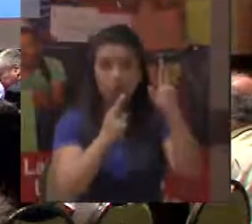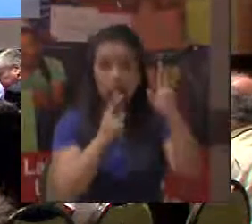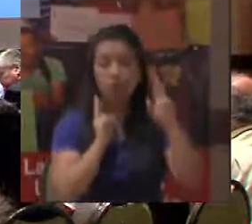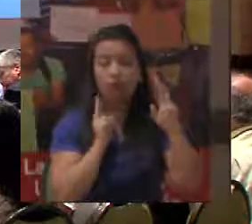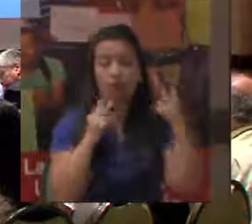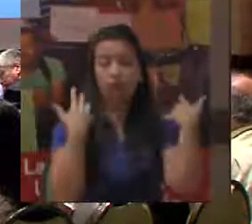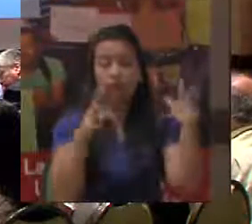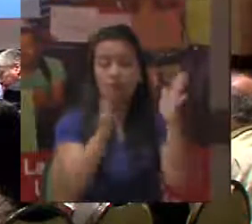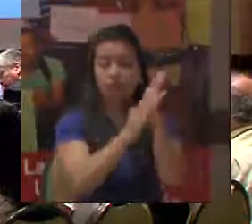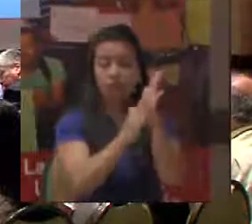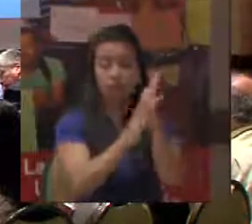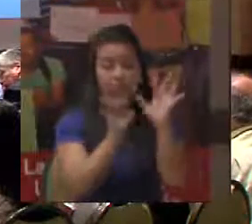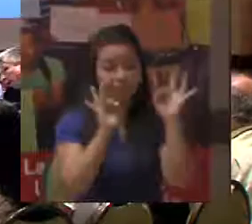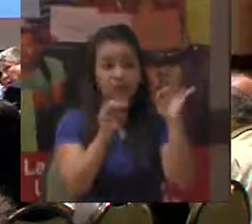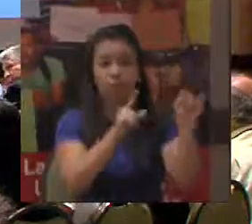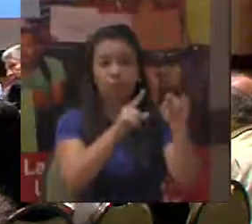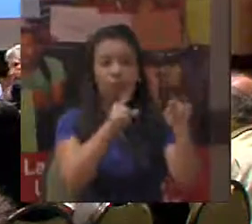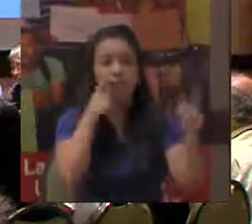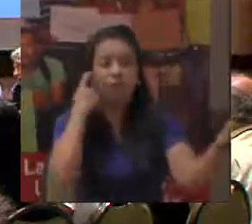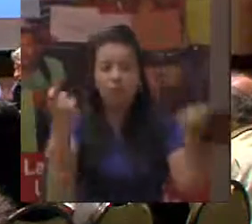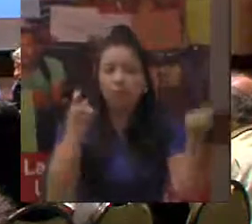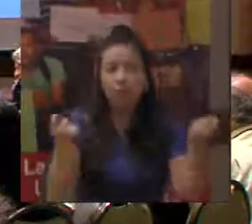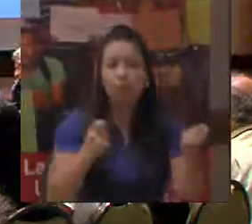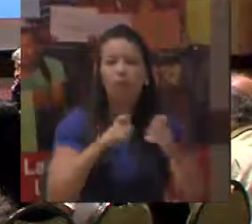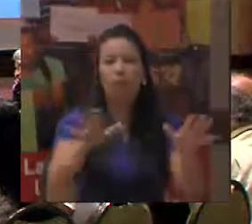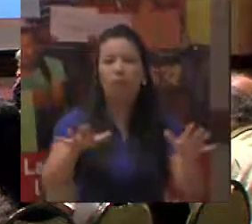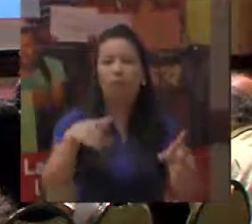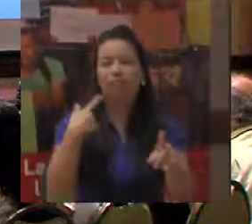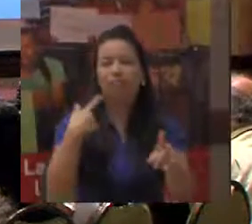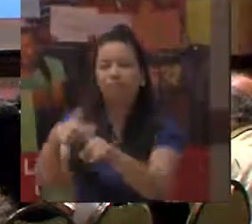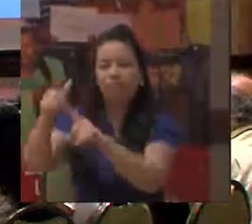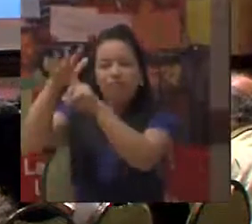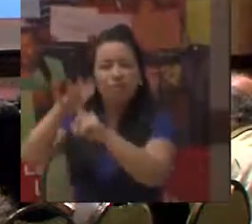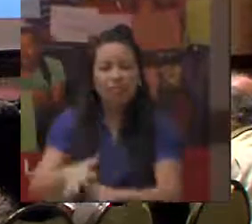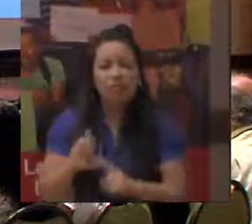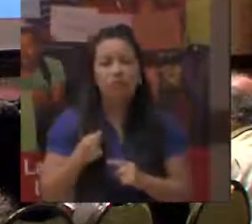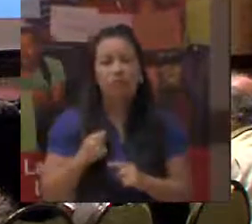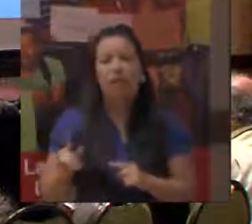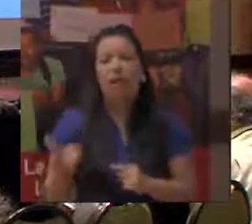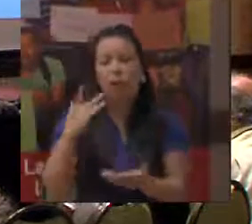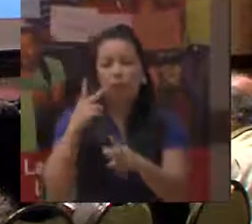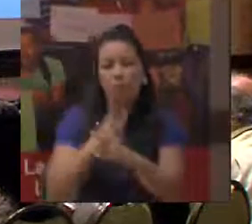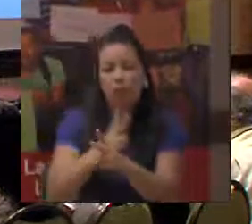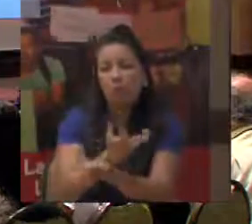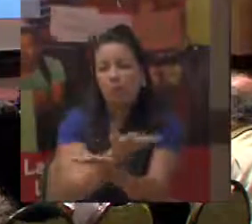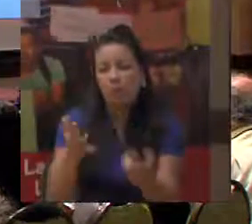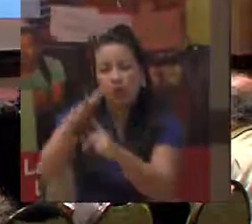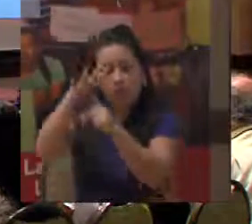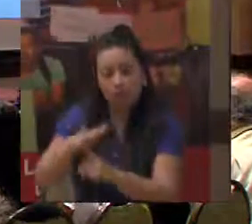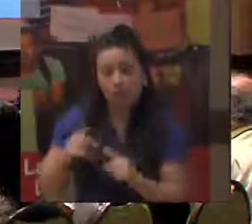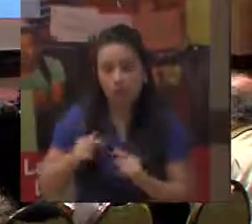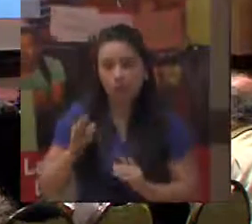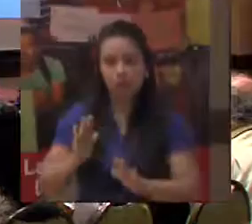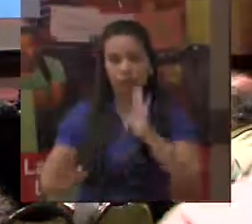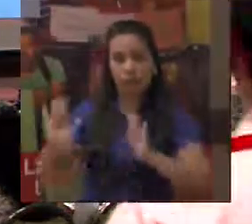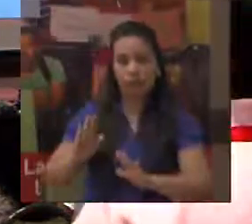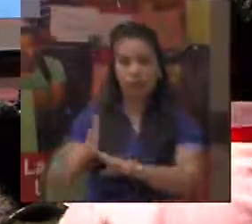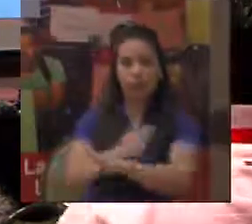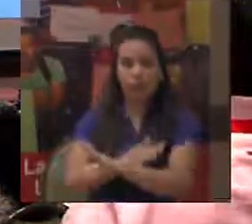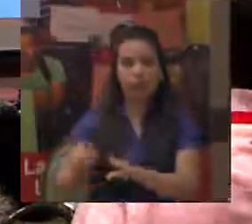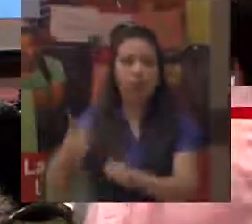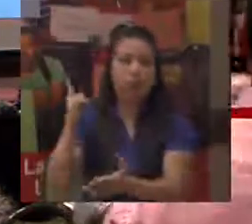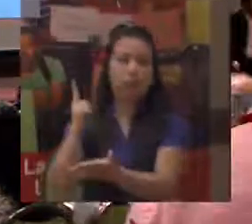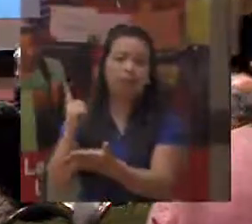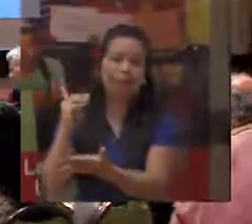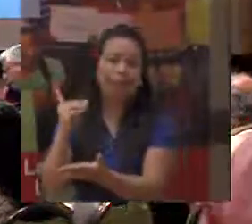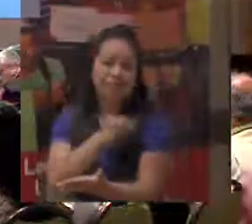la formulación de la política de prevención de daño antijurídico, evitar y minimizar los riesgos a los cuales nos podemos ver abocados y ser demandados, y esto